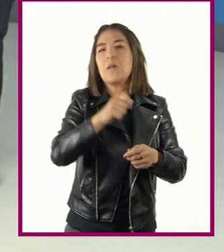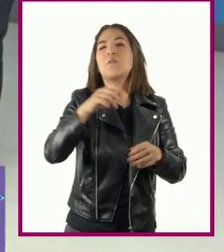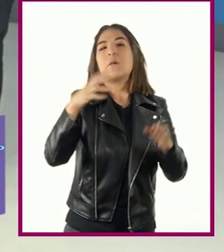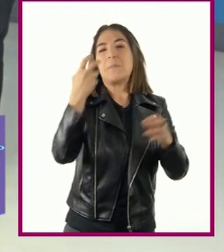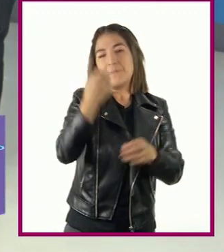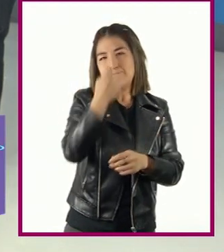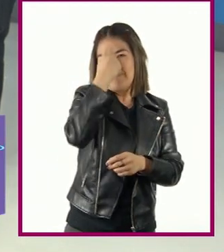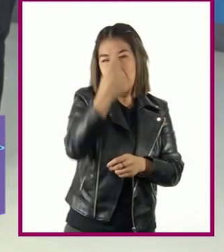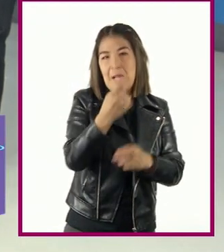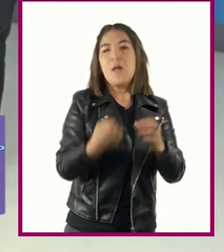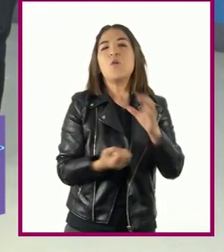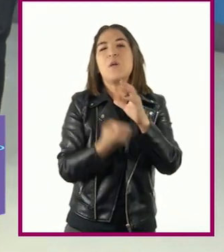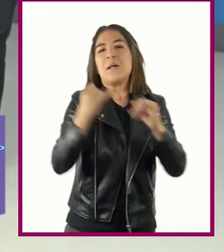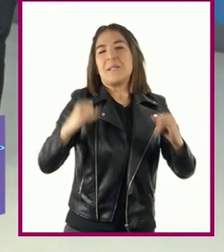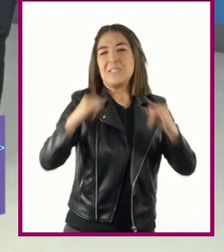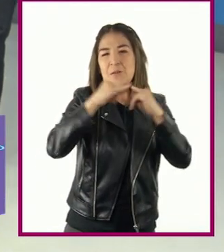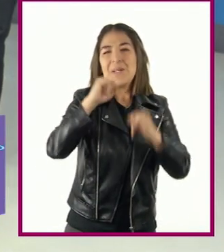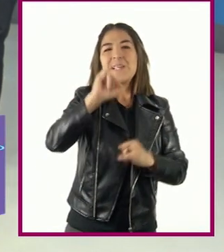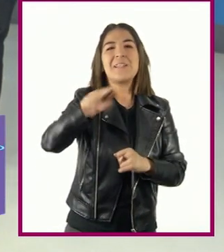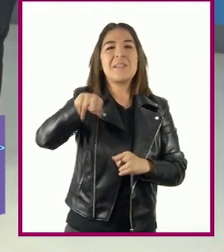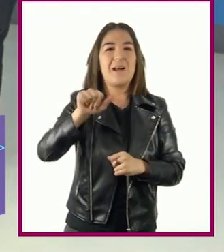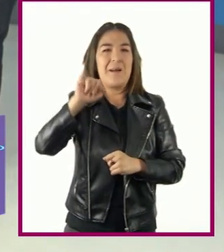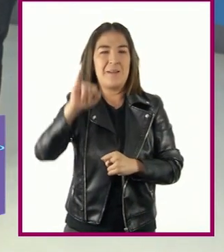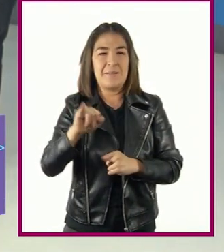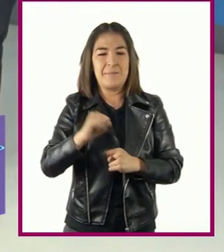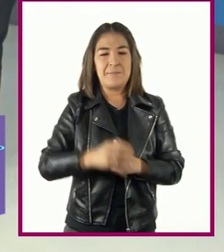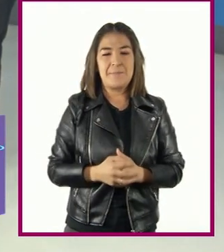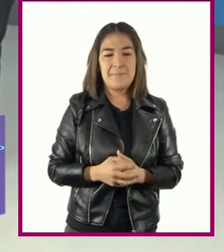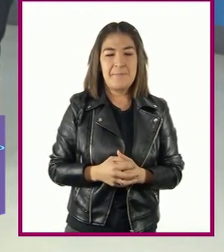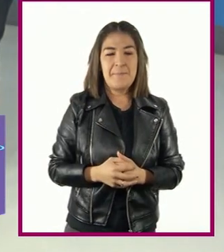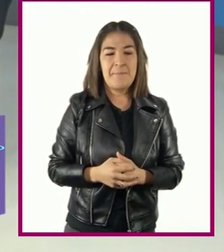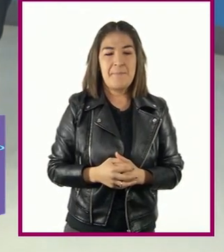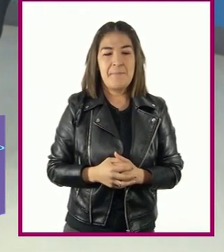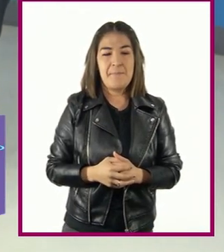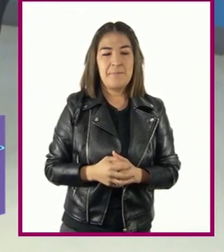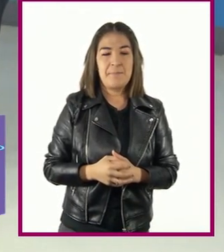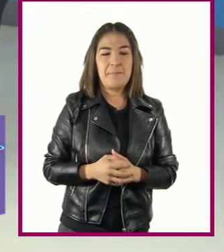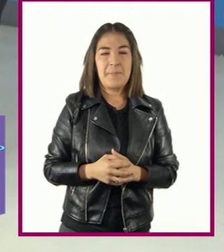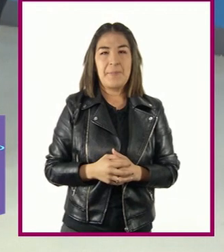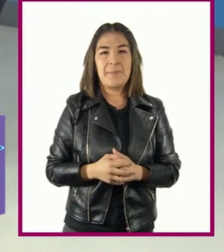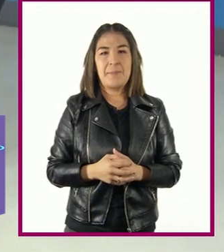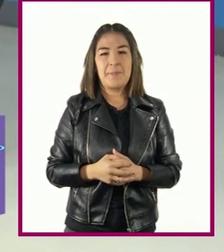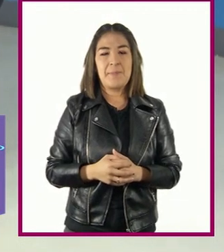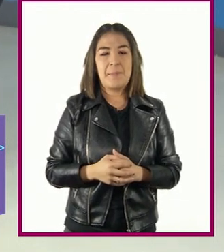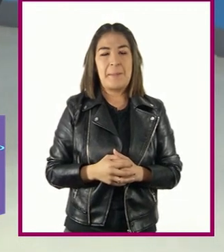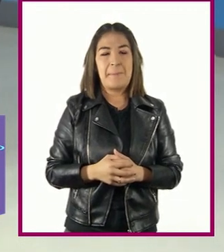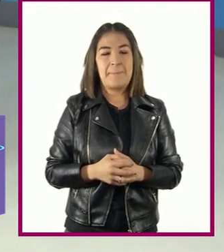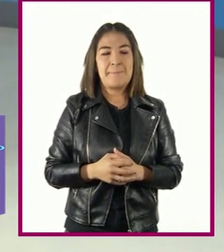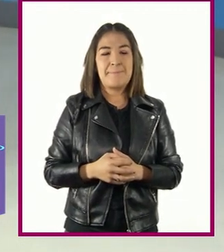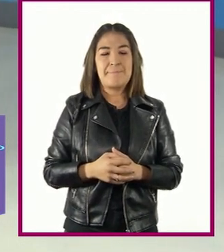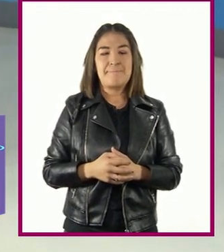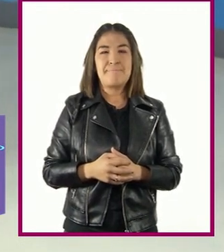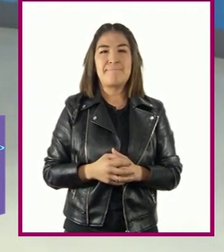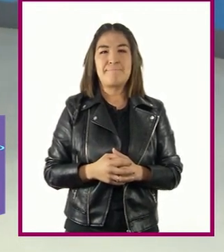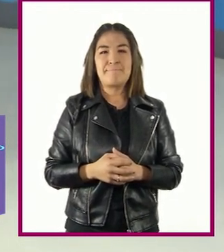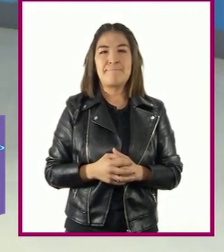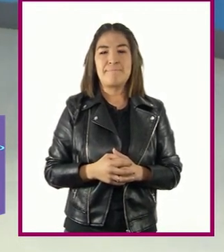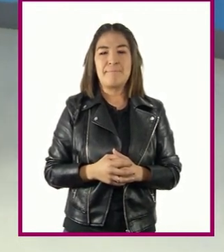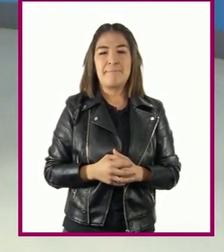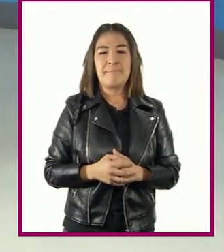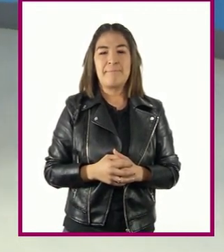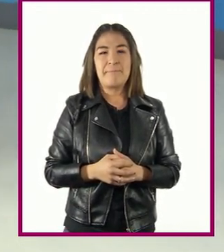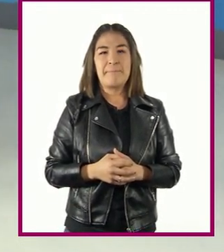el INAI, Instituto Nacional de Transparencia, Acceso a la Información y Protección de Datos